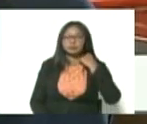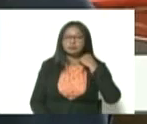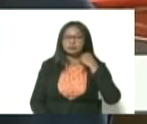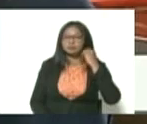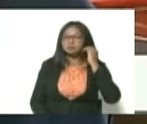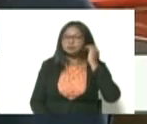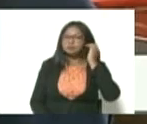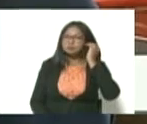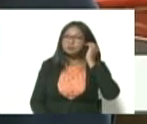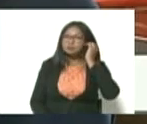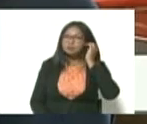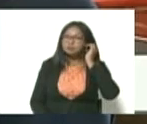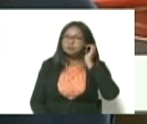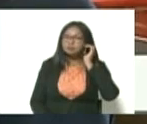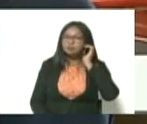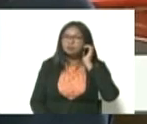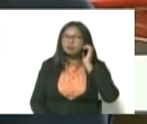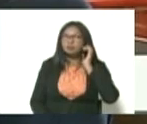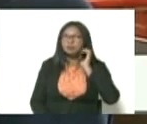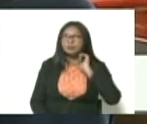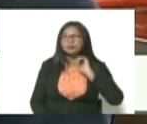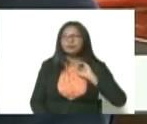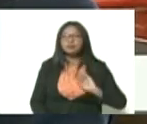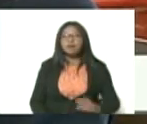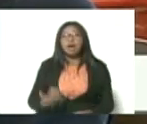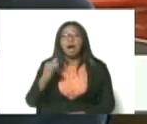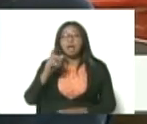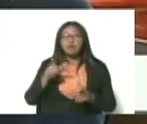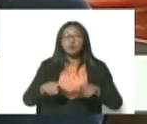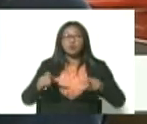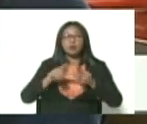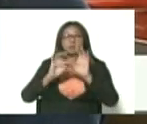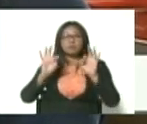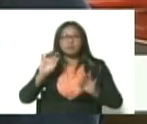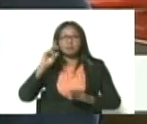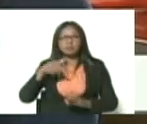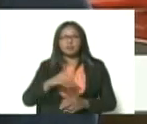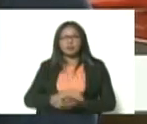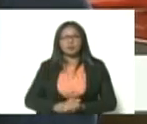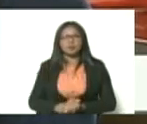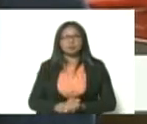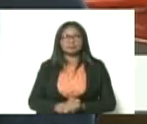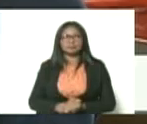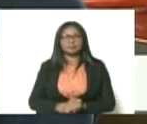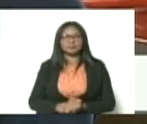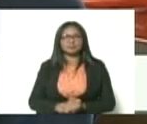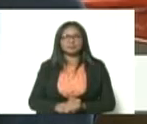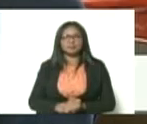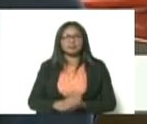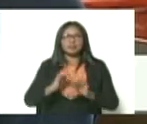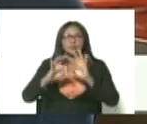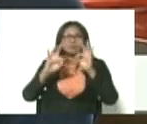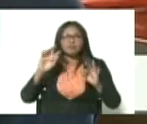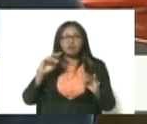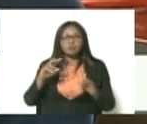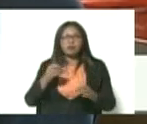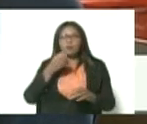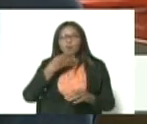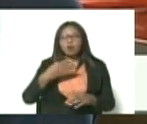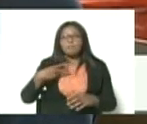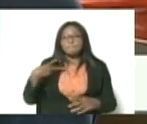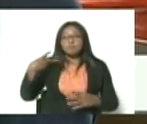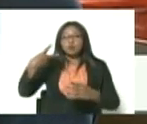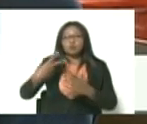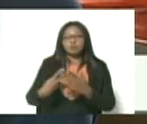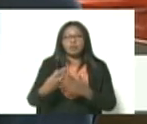espacio para el diálogo con la administración Biden? Y como señal de buena voluntad entre